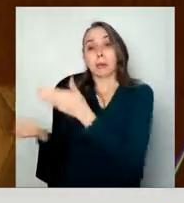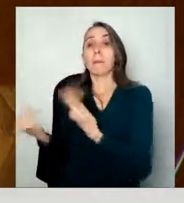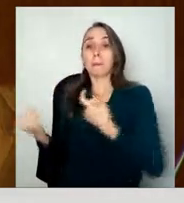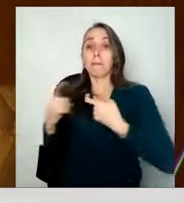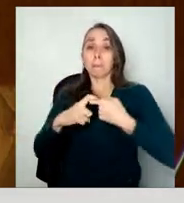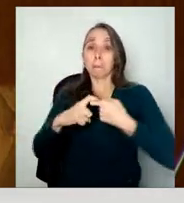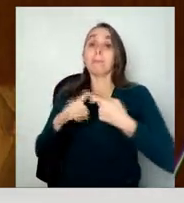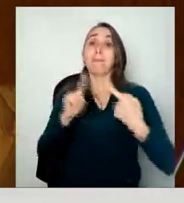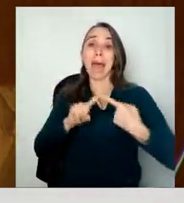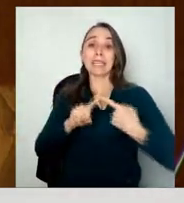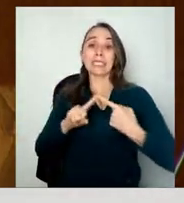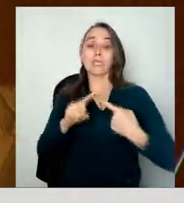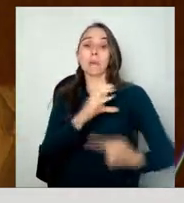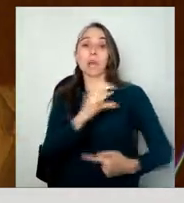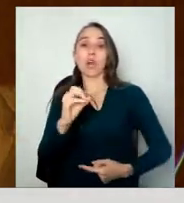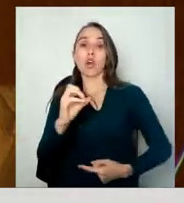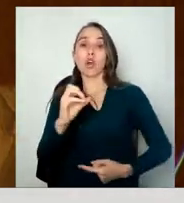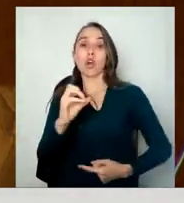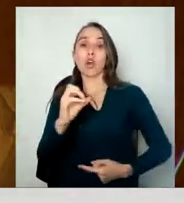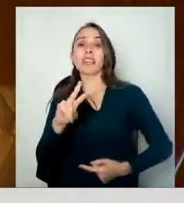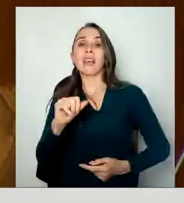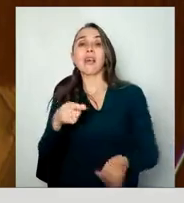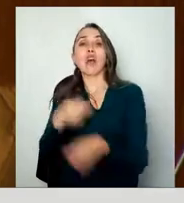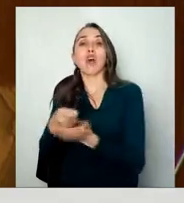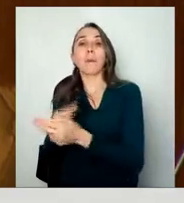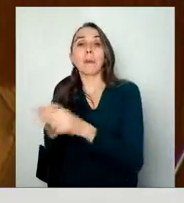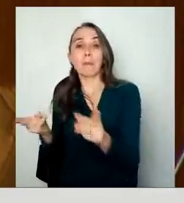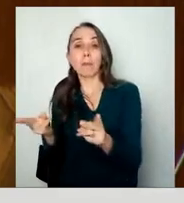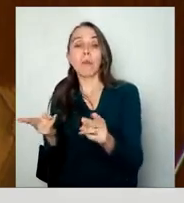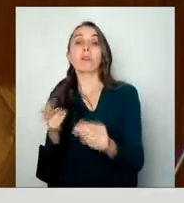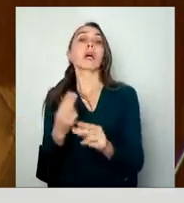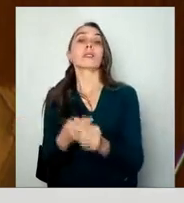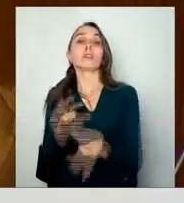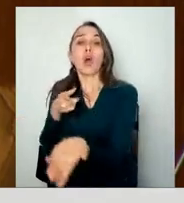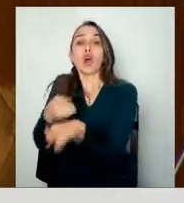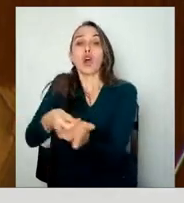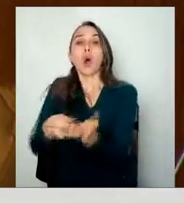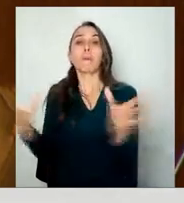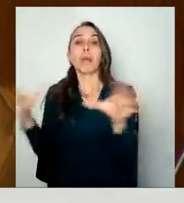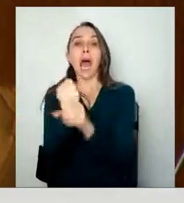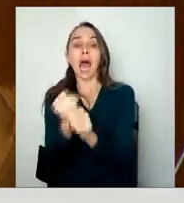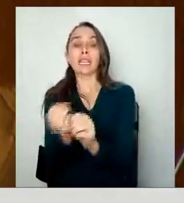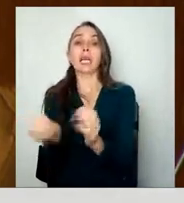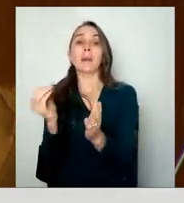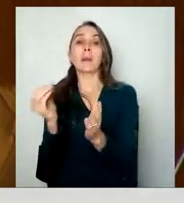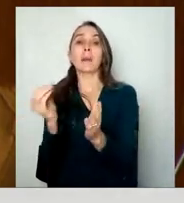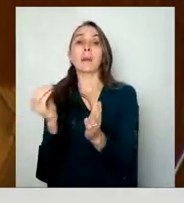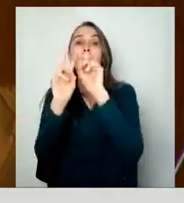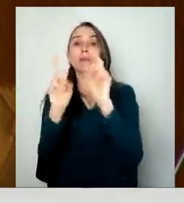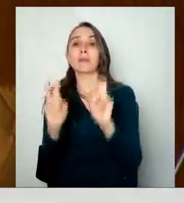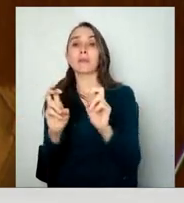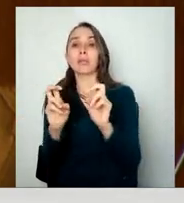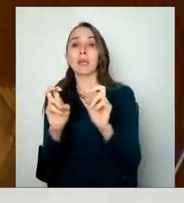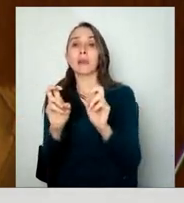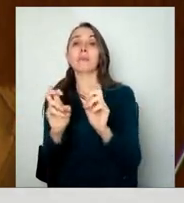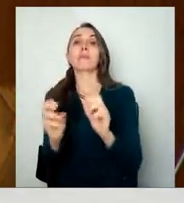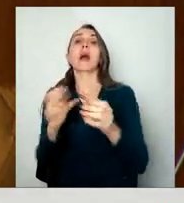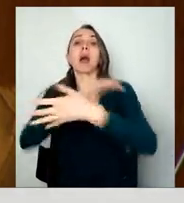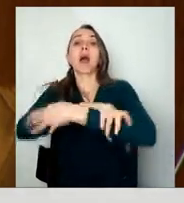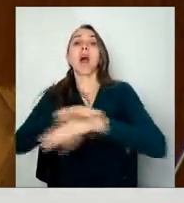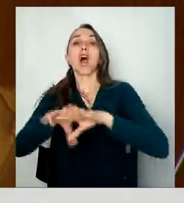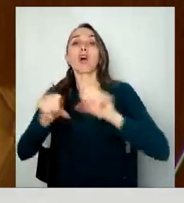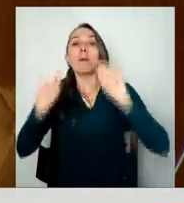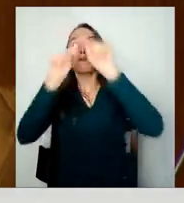se establece un procedimiento de compra ágil se aumenta su ámbito de aplicación a convenios Marcos de treinta